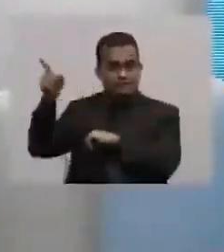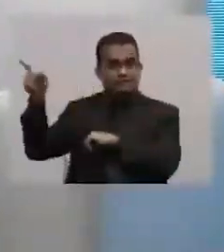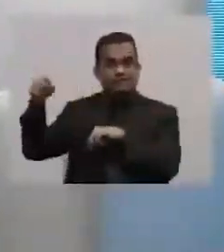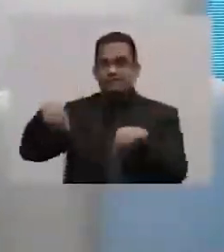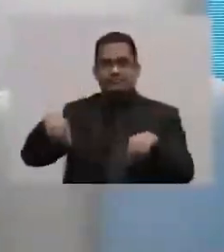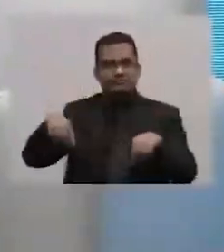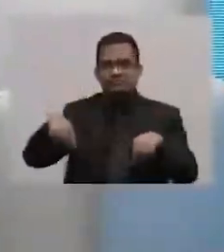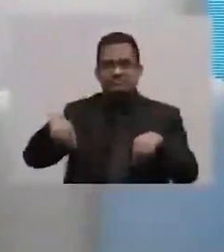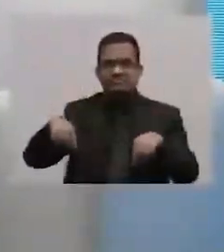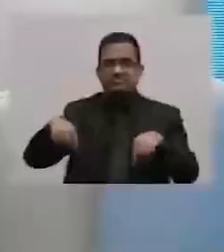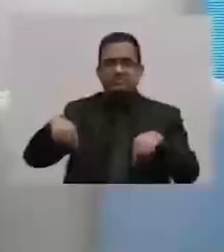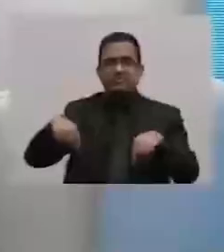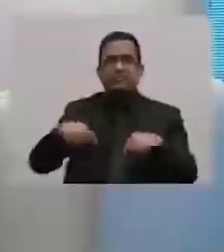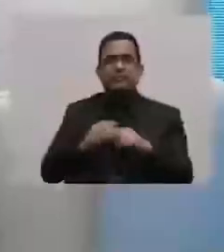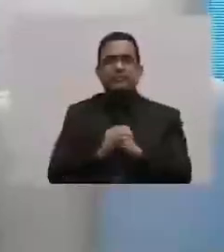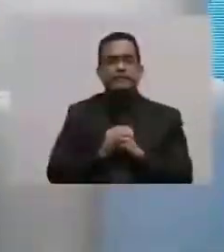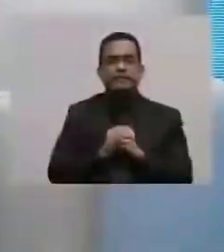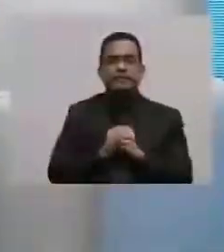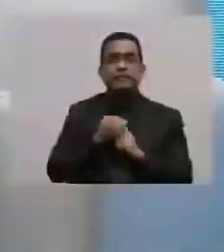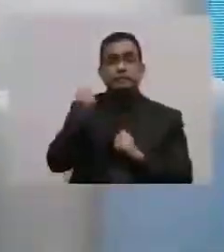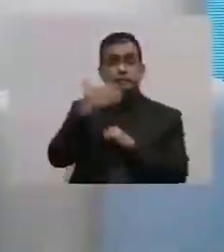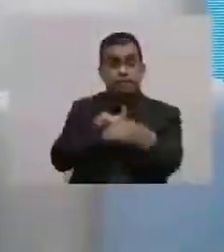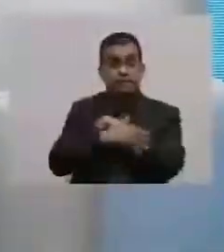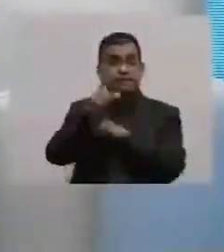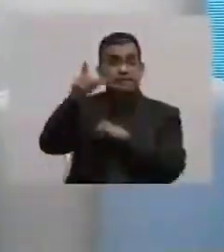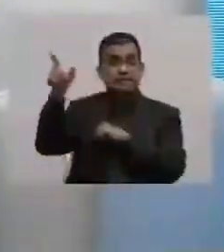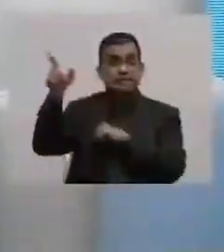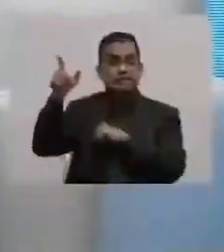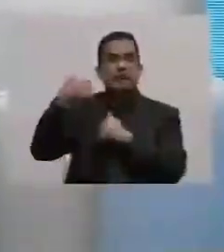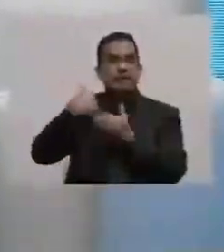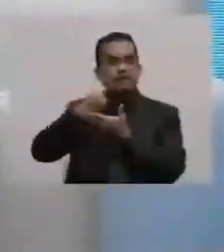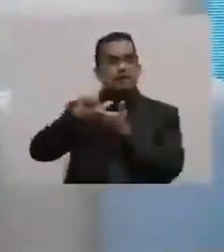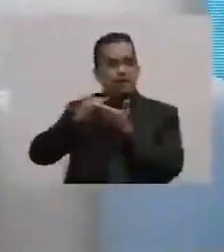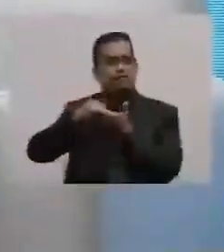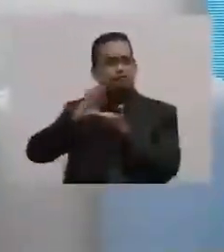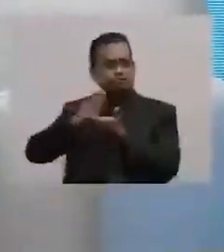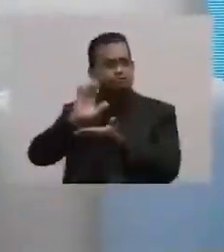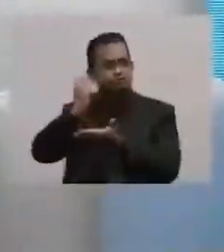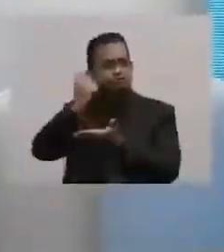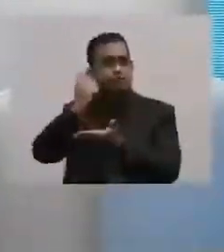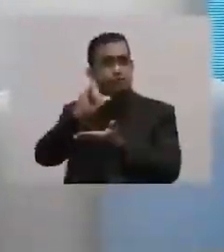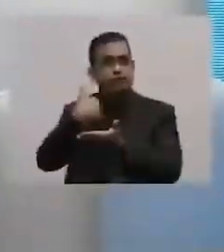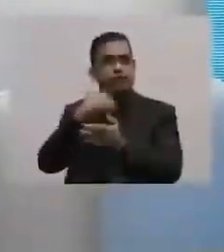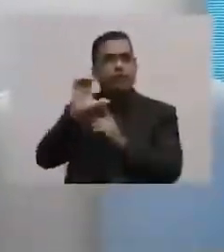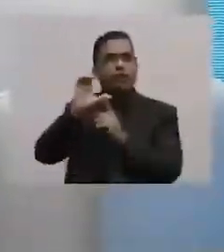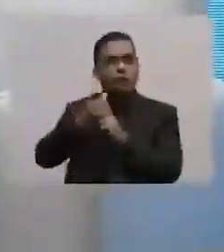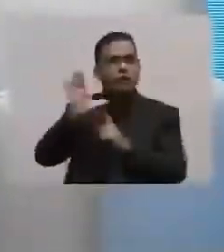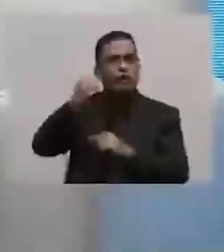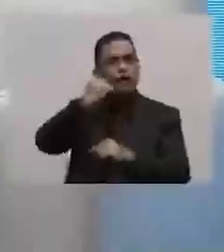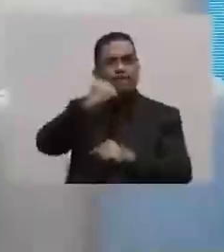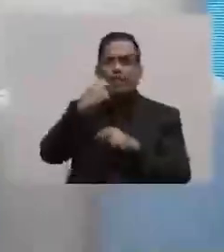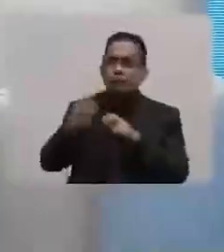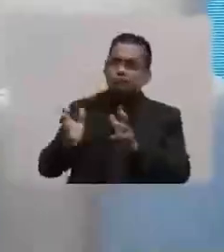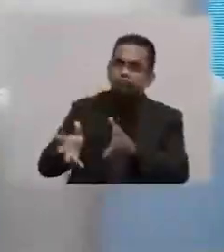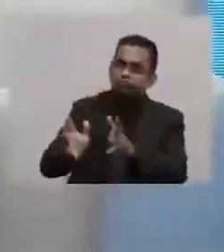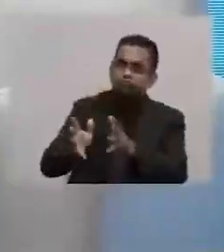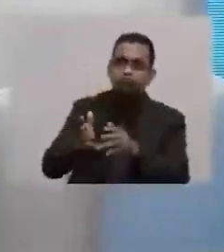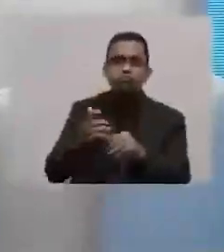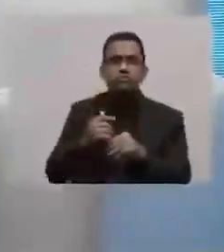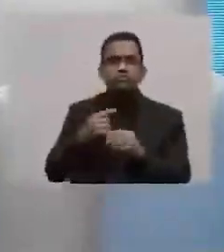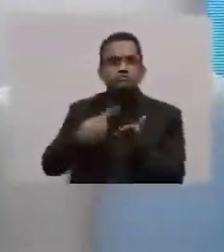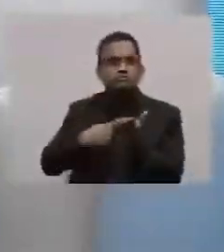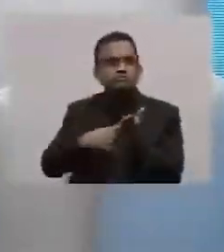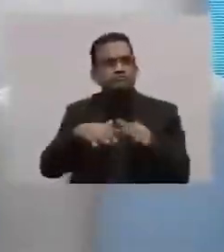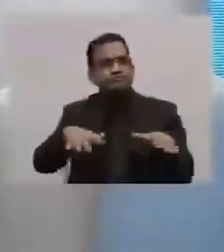no solo son disposiciones legales, son culturas que se establecen para el diálogo, para conversar sobre los